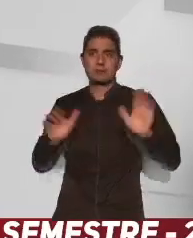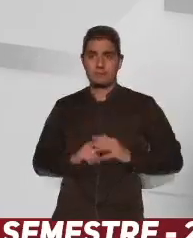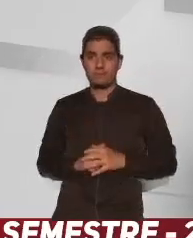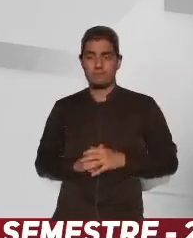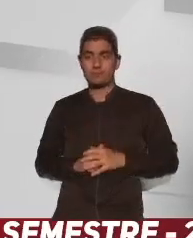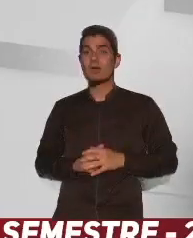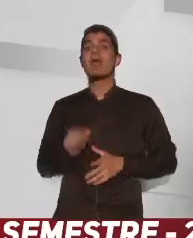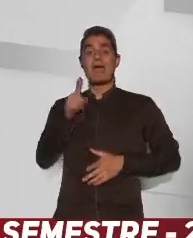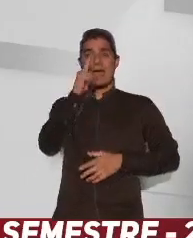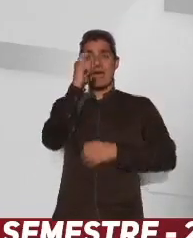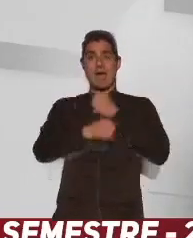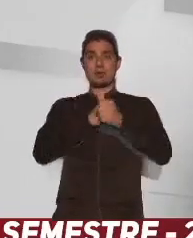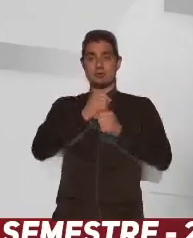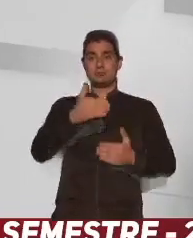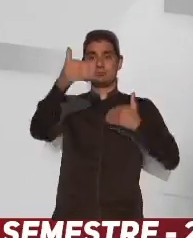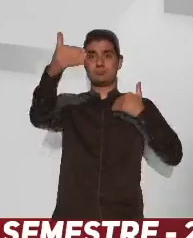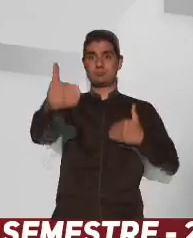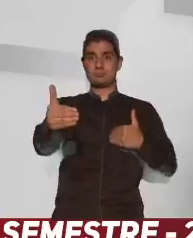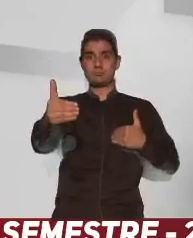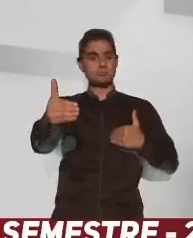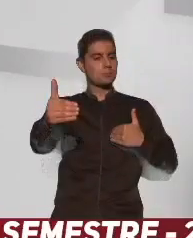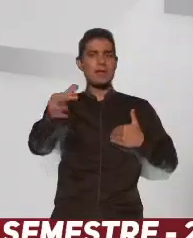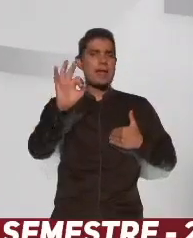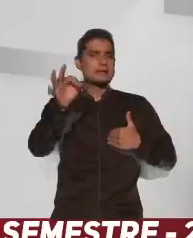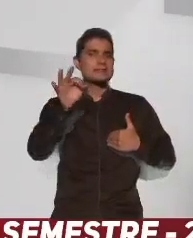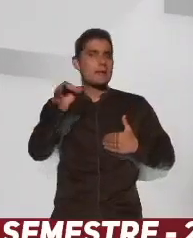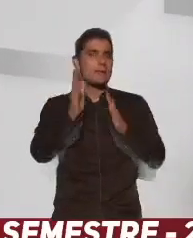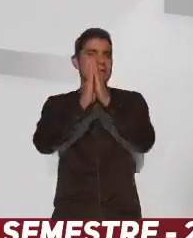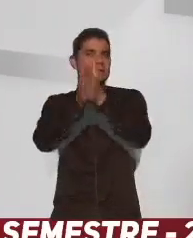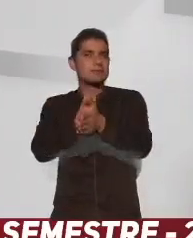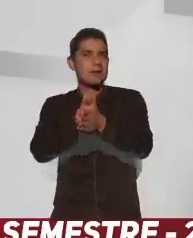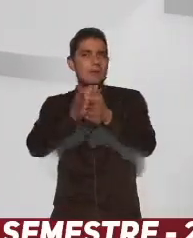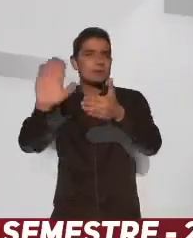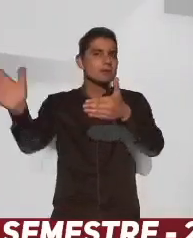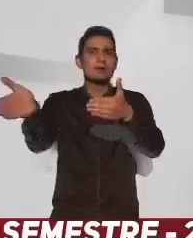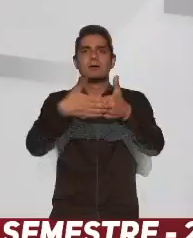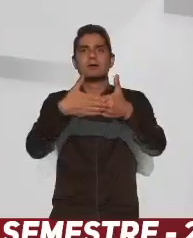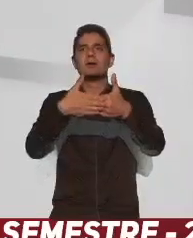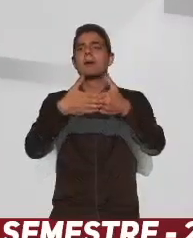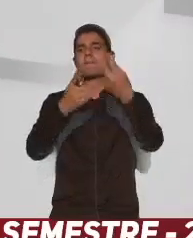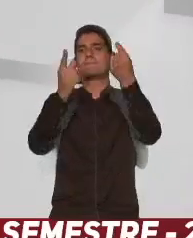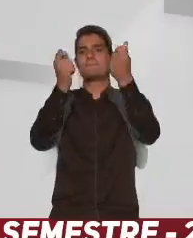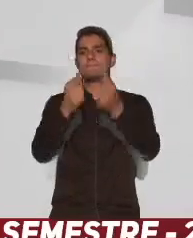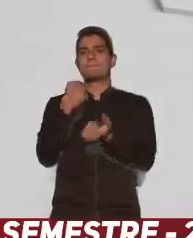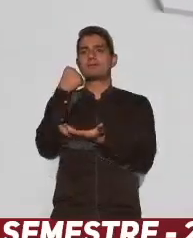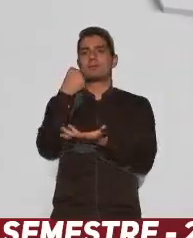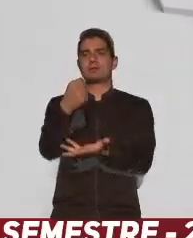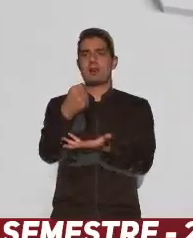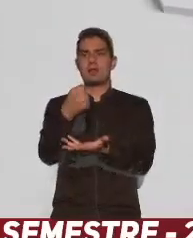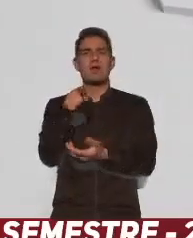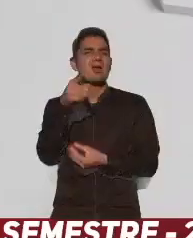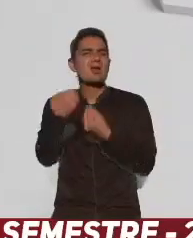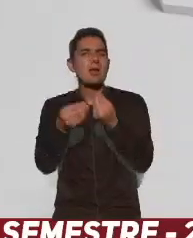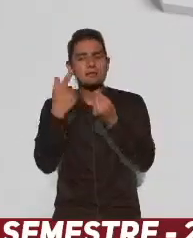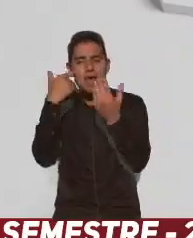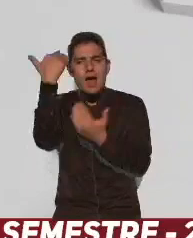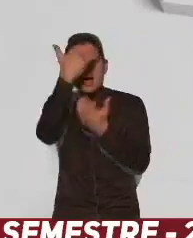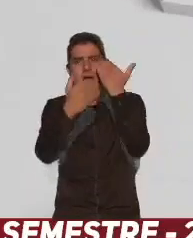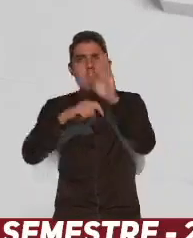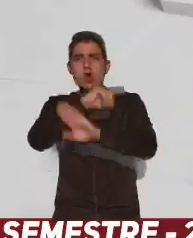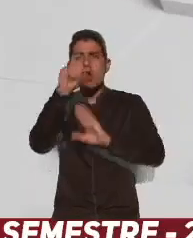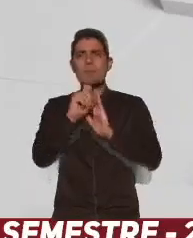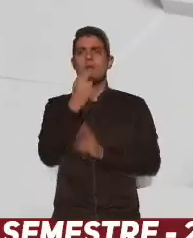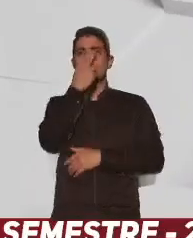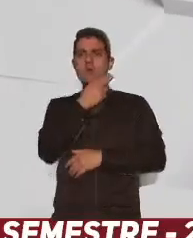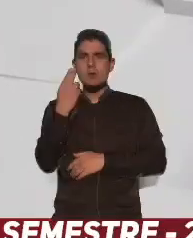se efectúa un cierre presupuestal en el cual se verifica todos los compromisos, las obligaciones y los pagos. Y en